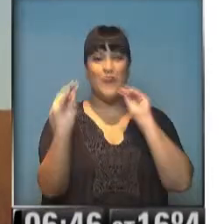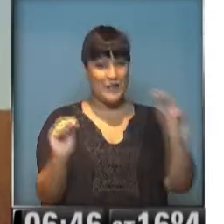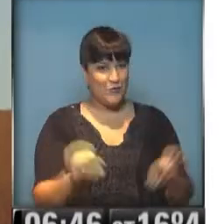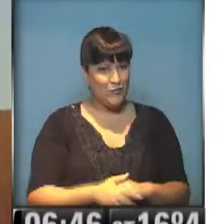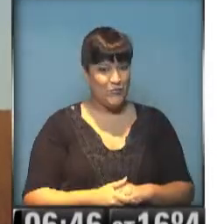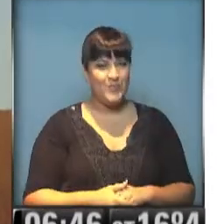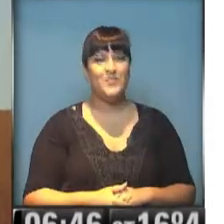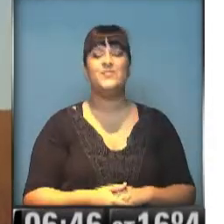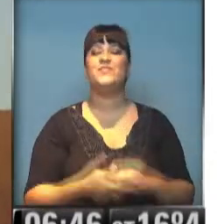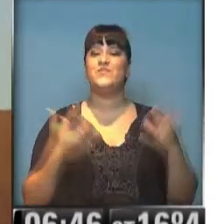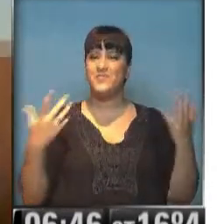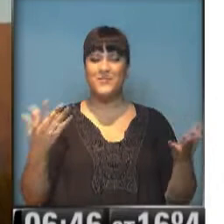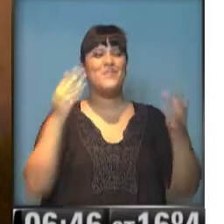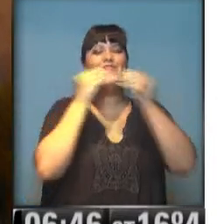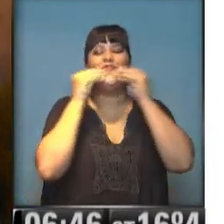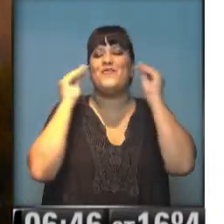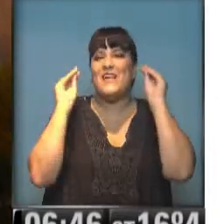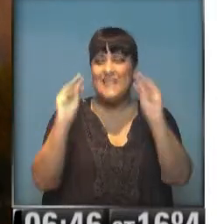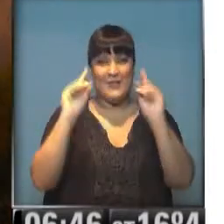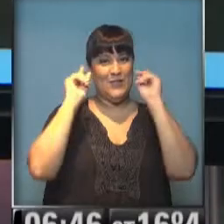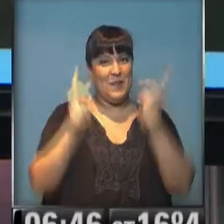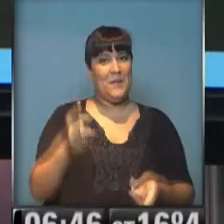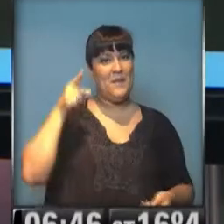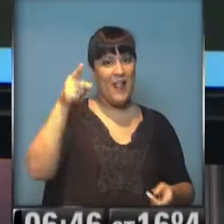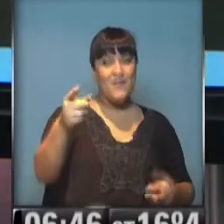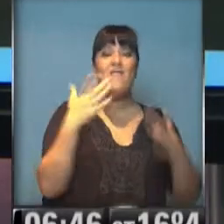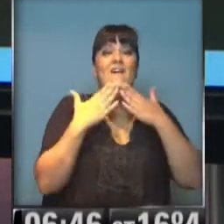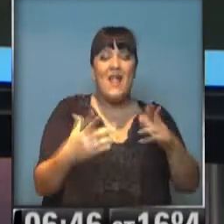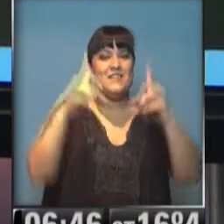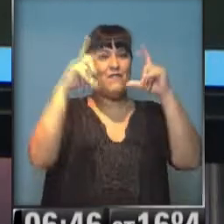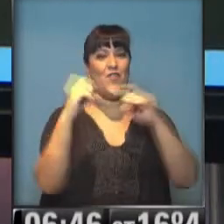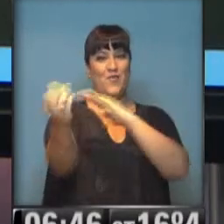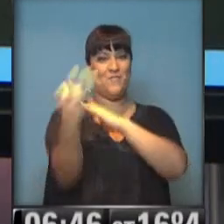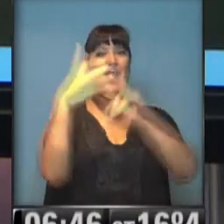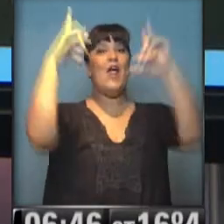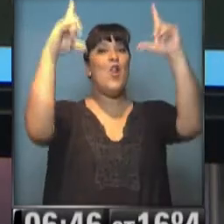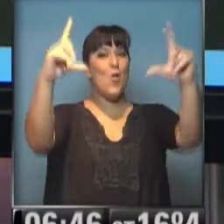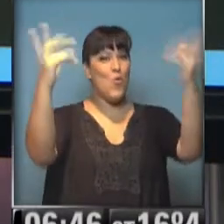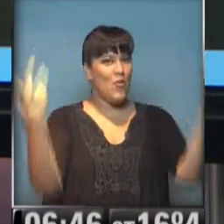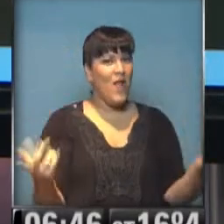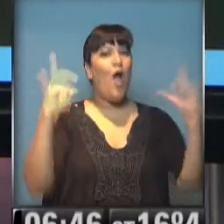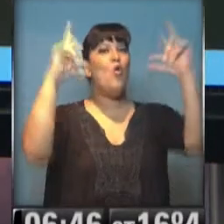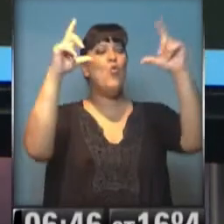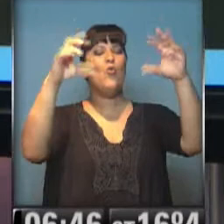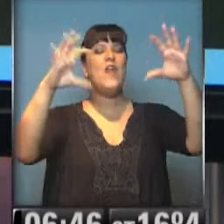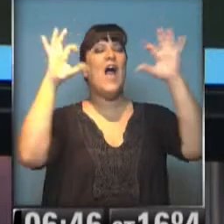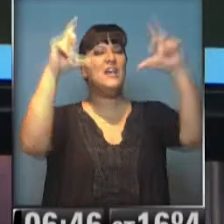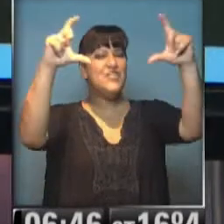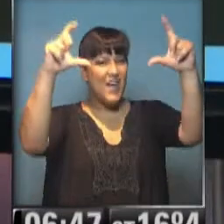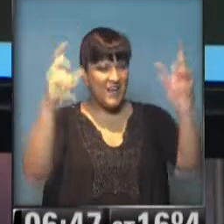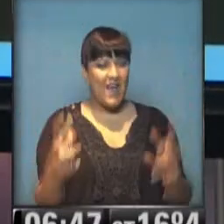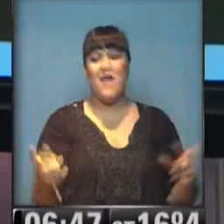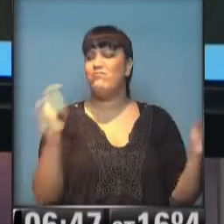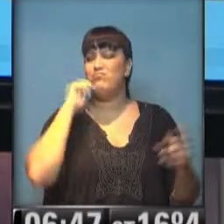Paola. Paola, besazos también para vos. Gracias por esa luna. Es que está llena esa luna